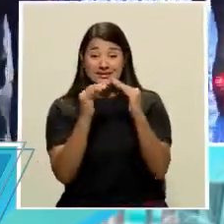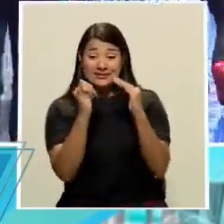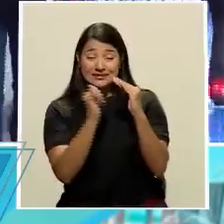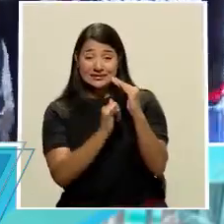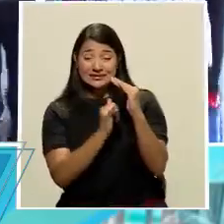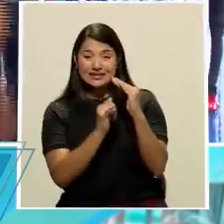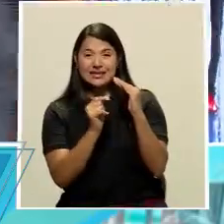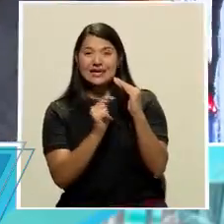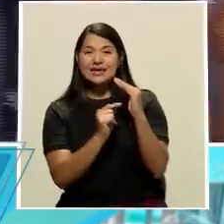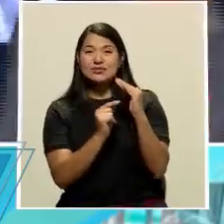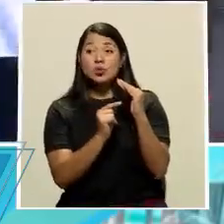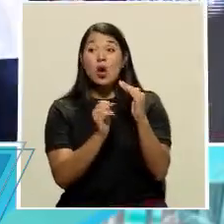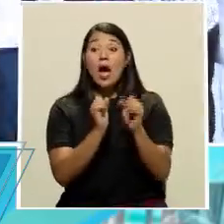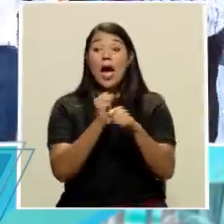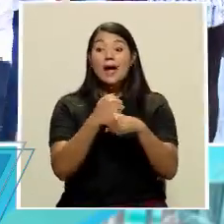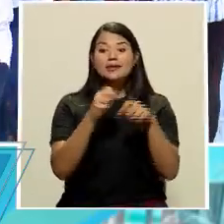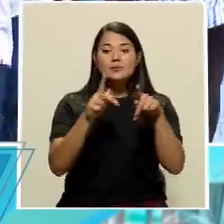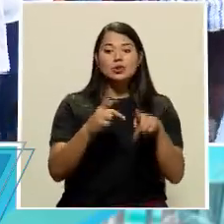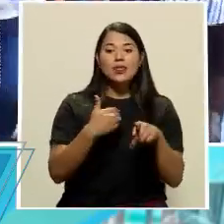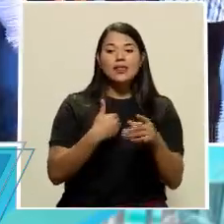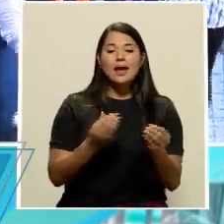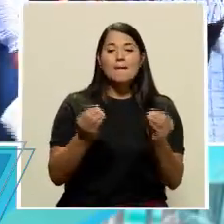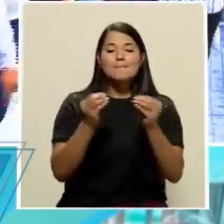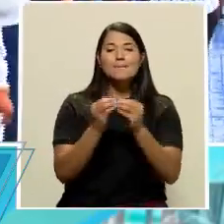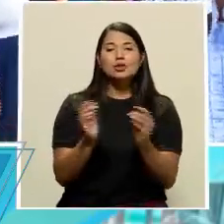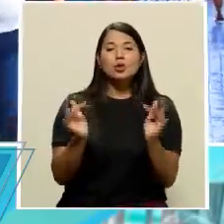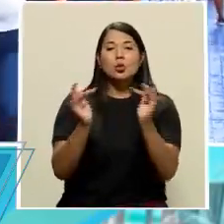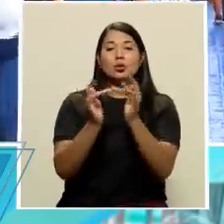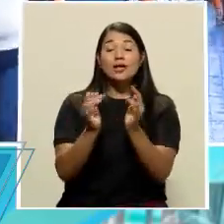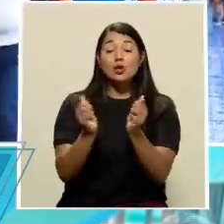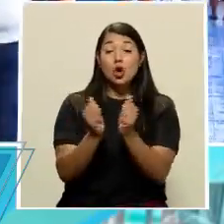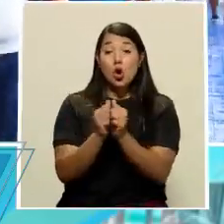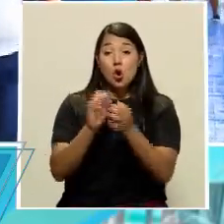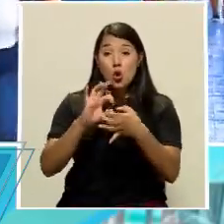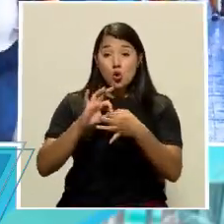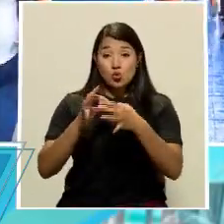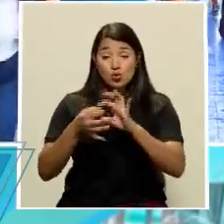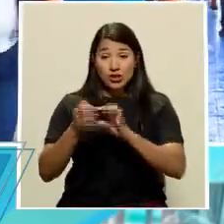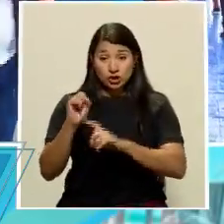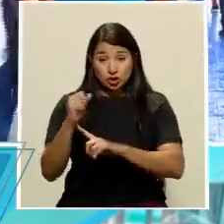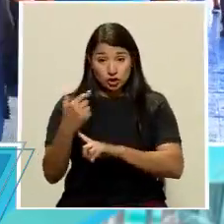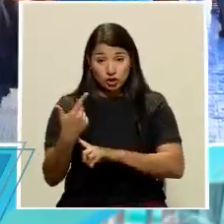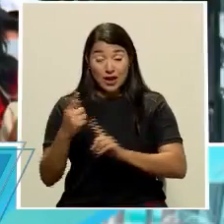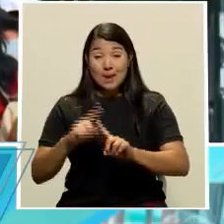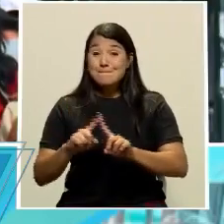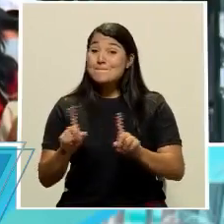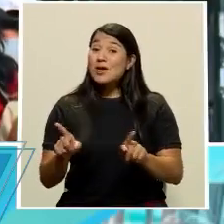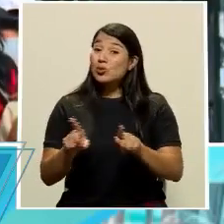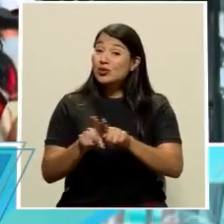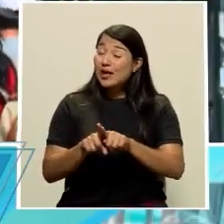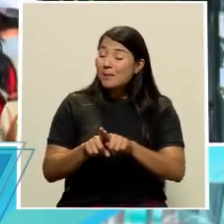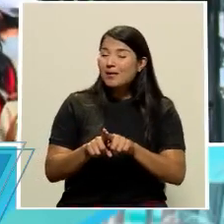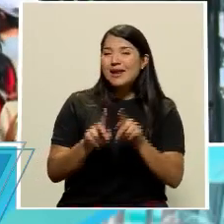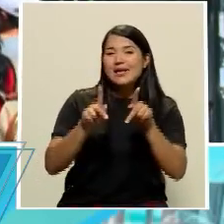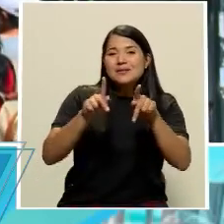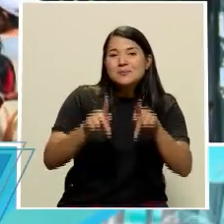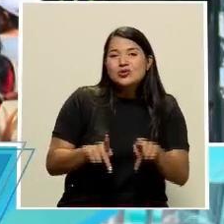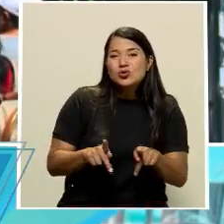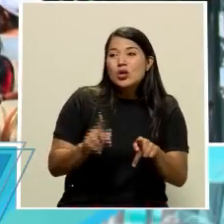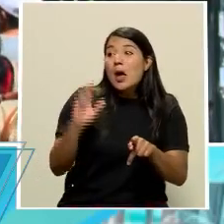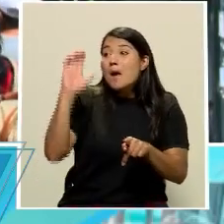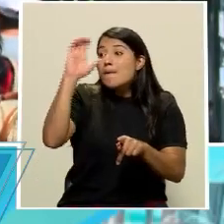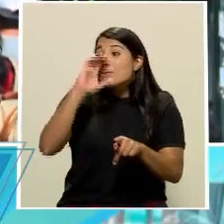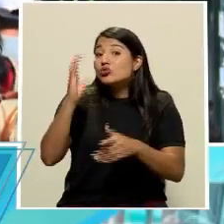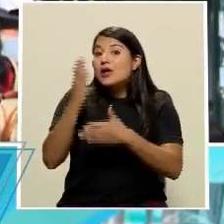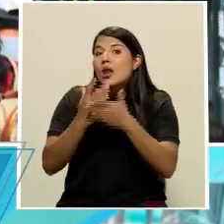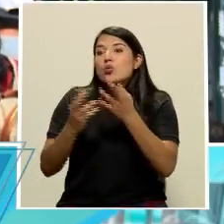acerca muchísimo más a las redes sociales, pero también las y los ciudadanos buscan una respuesta